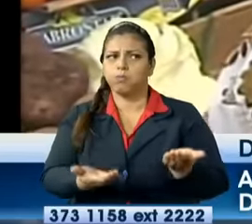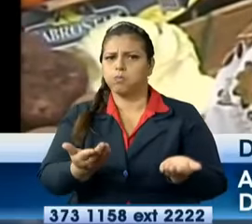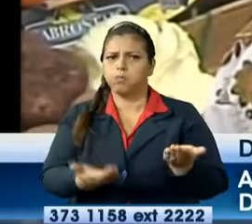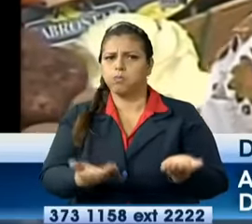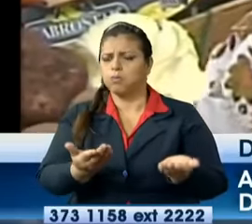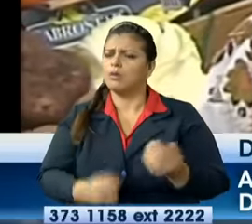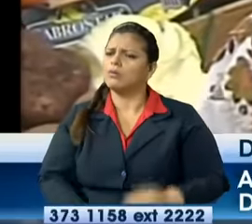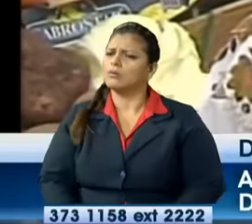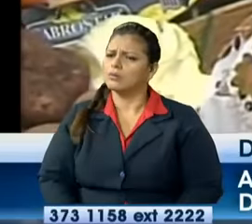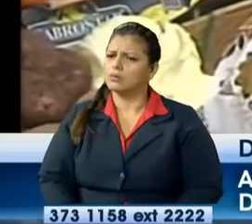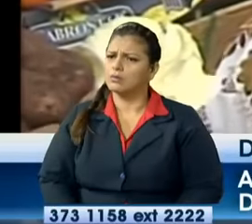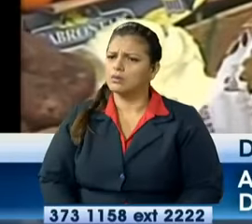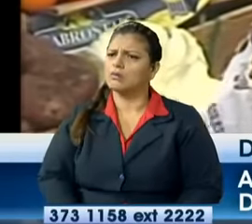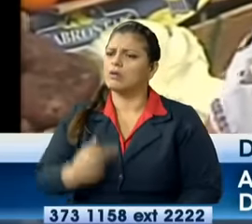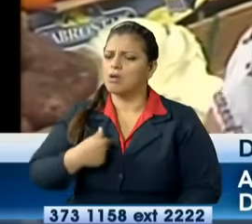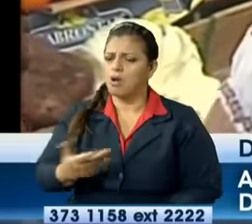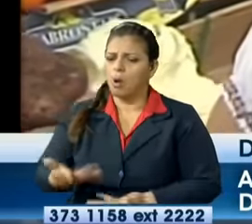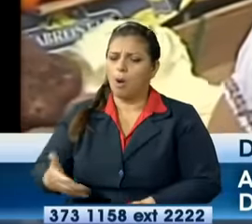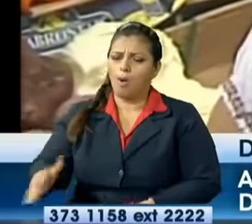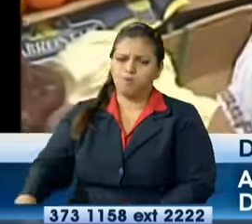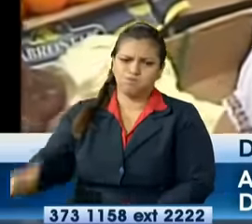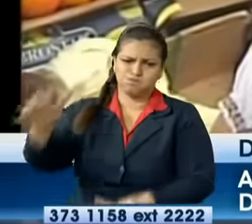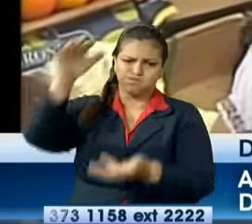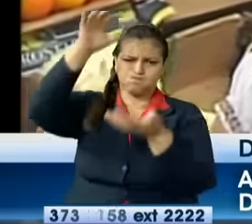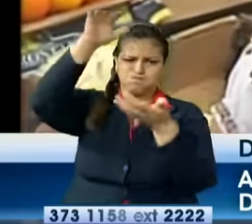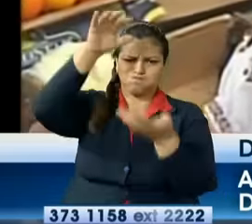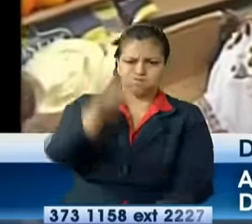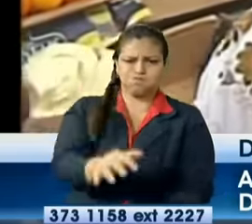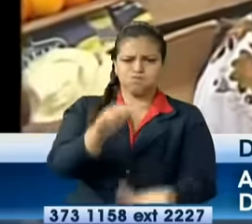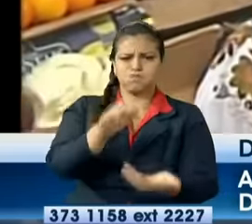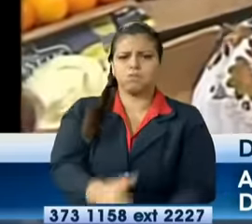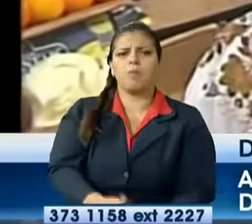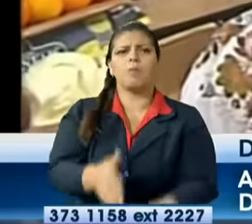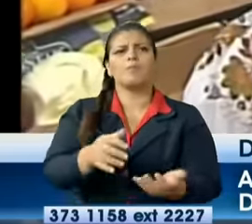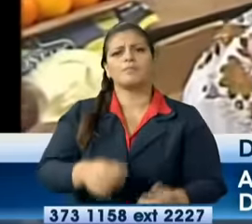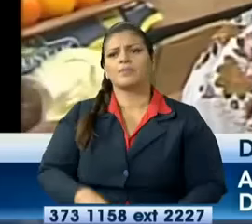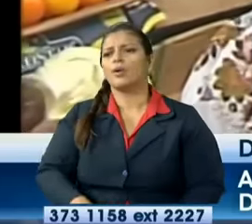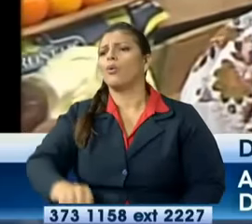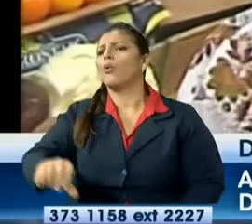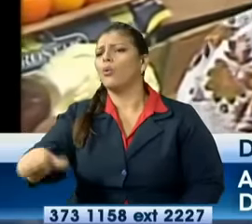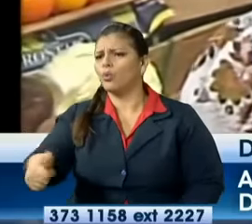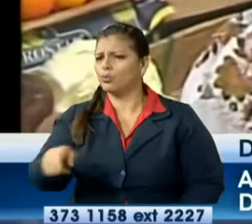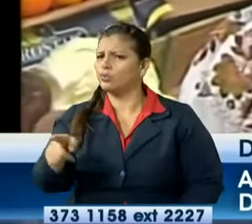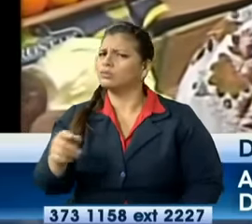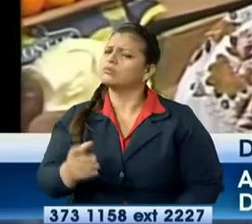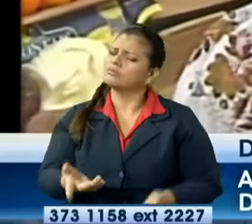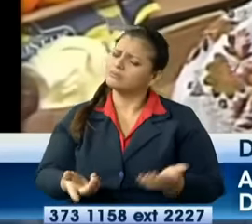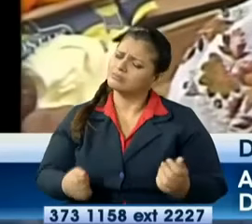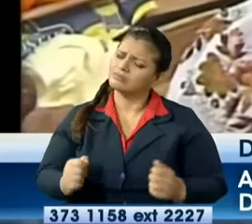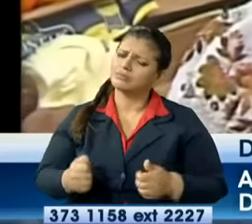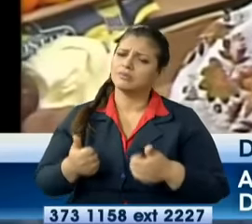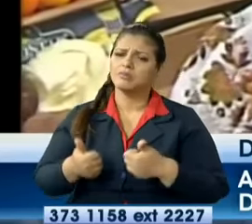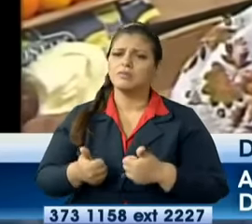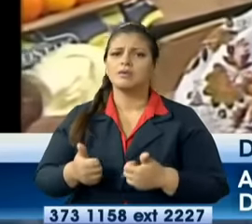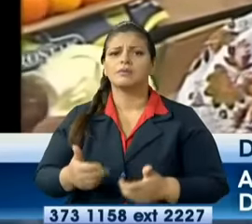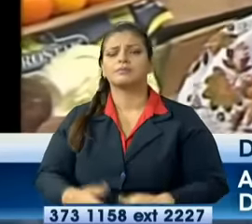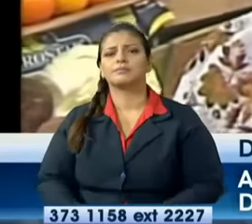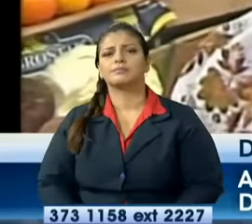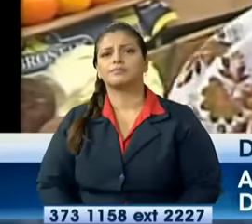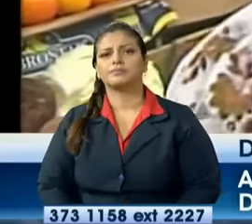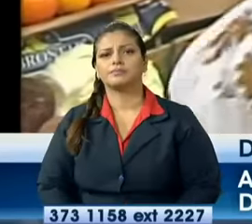libras o un quintal ya. Pero la balanza, primero, ahí lo que está colgado, eso yo ocupo a todo. Ahí está por libra, por media libra, lo